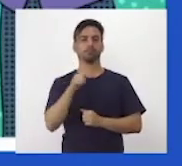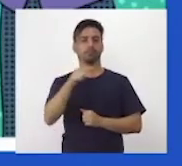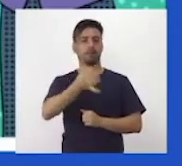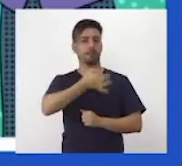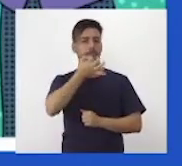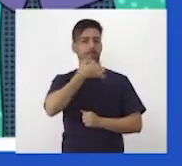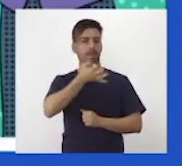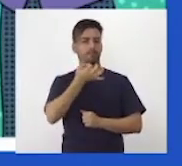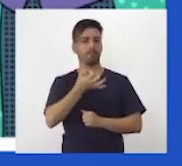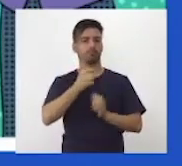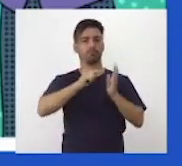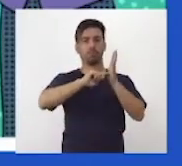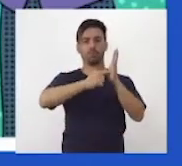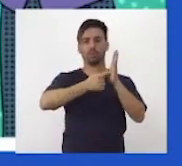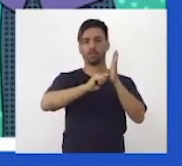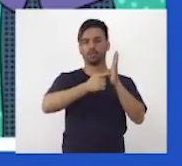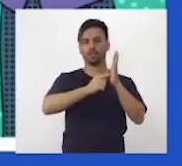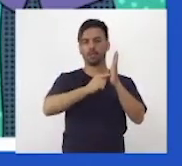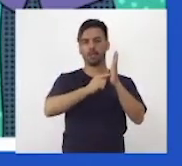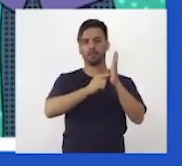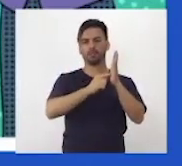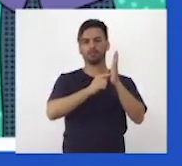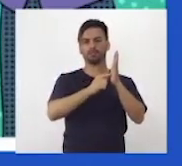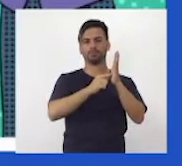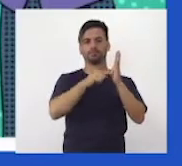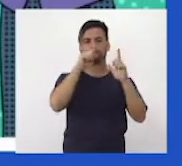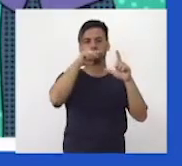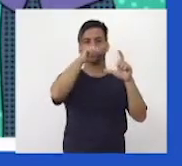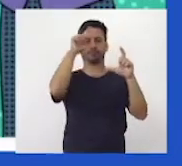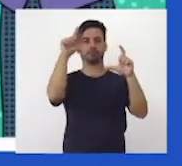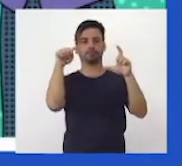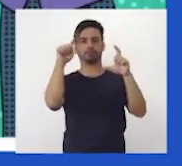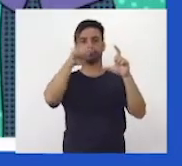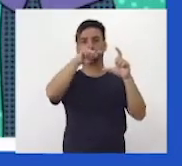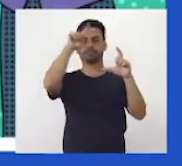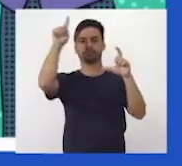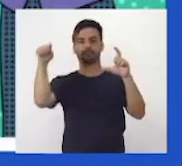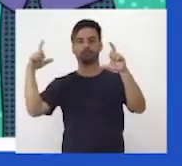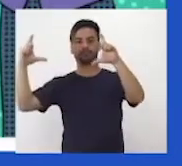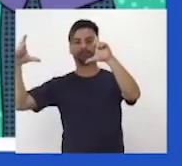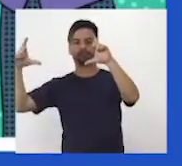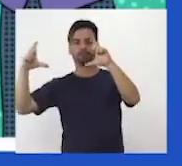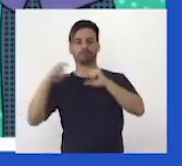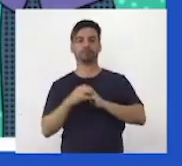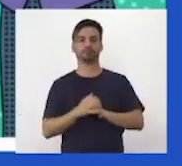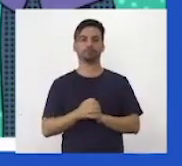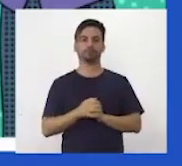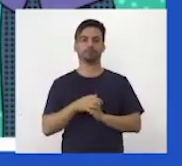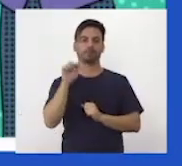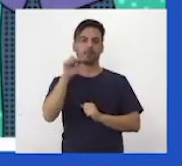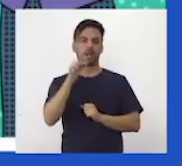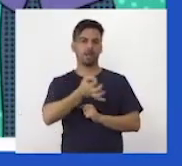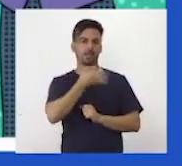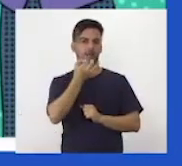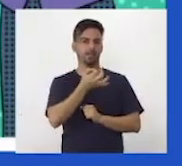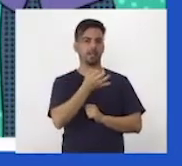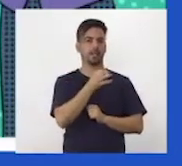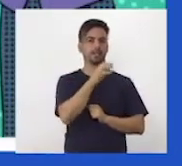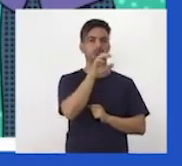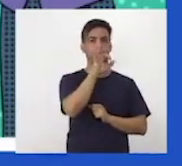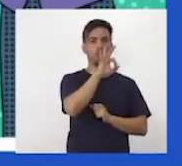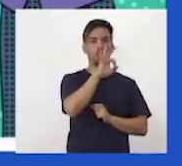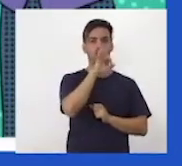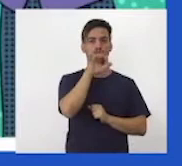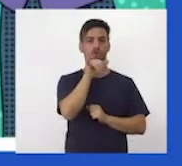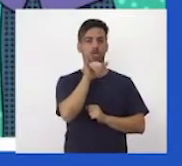mencionaba, multiplicando el monomio por cada término del polinomio. Al efectuar